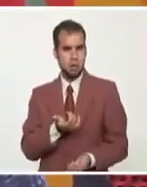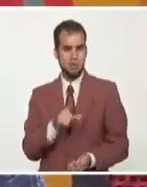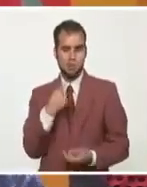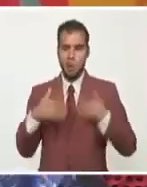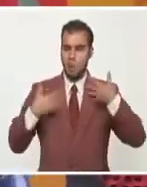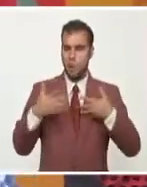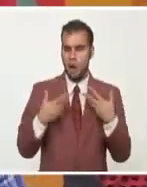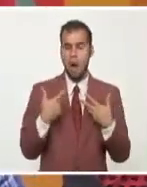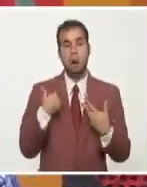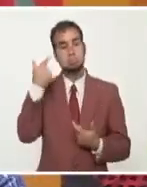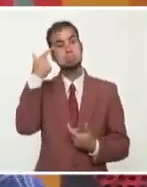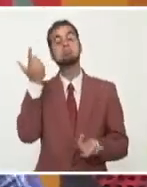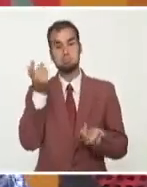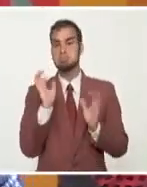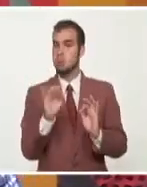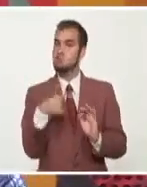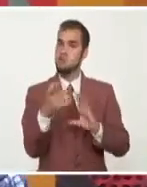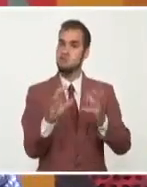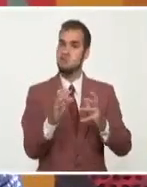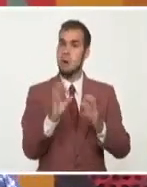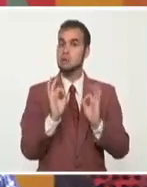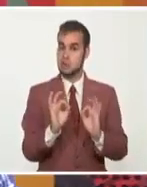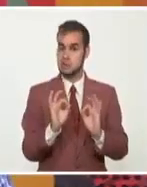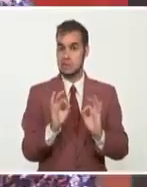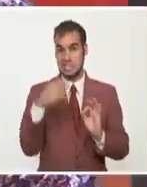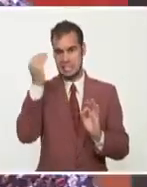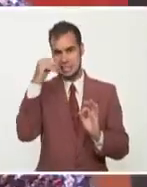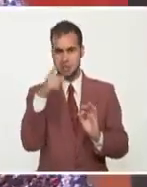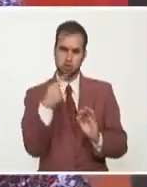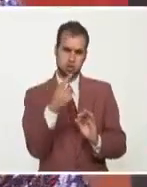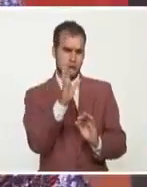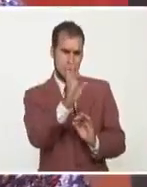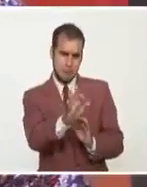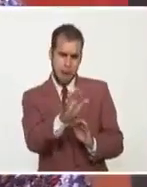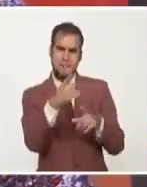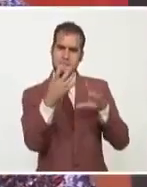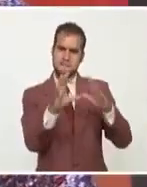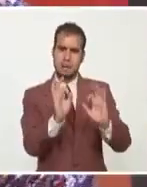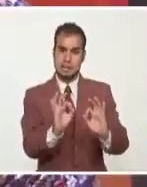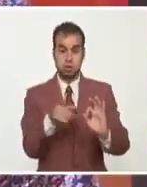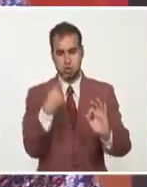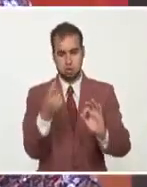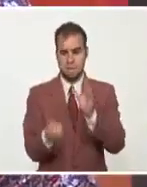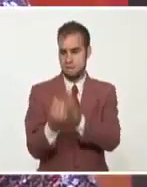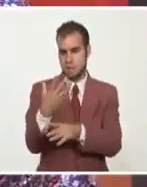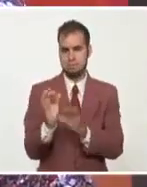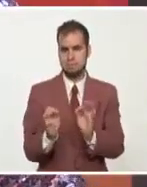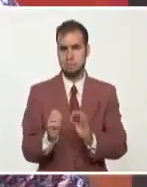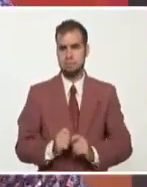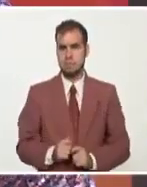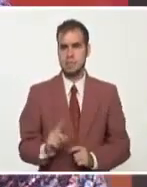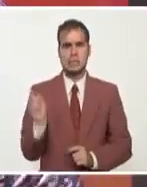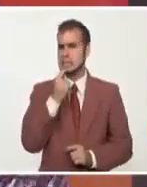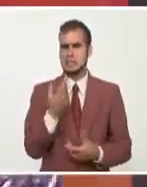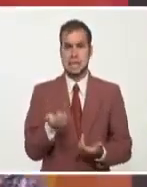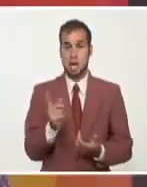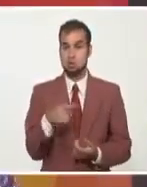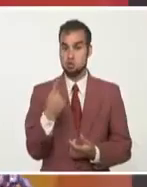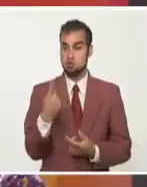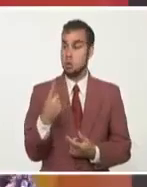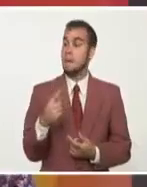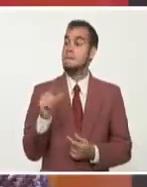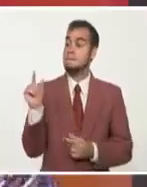tratamos de buscar eso a la manera de nosotros y respetando esa obra, ¿no? Ocurrió hacer este dúo, coger cinco